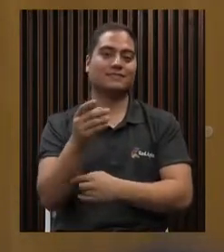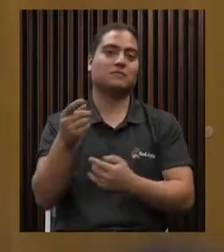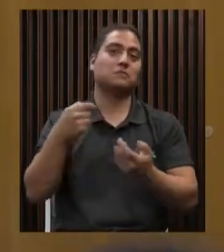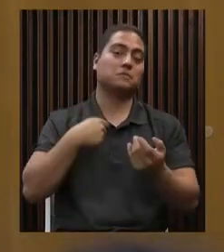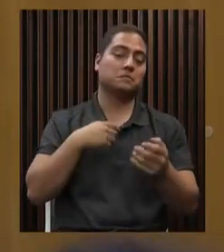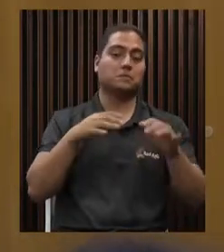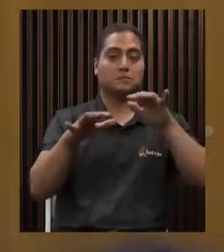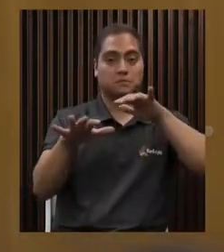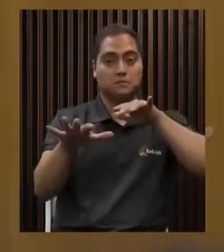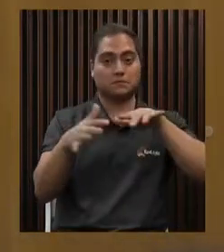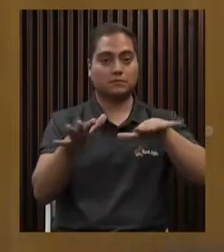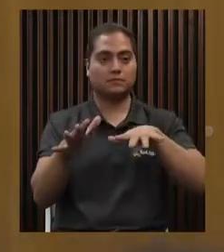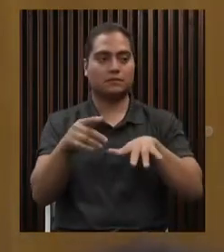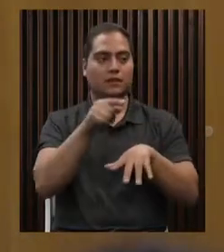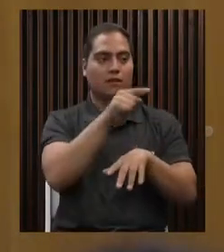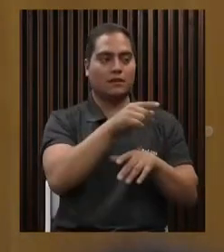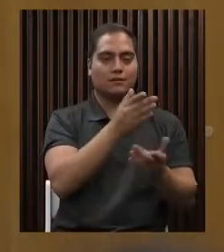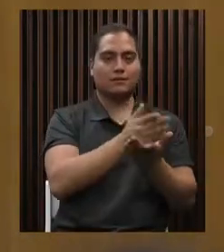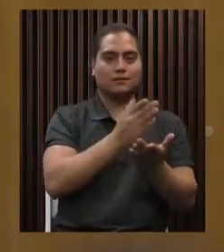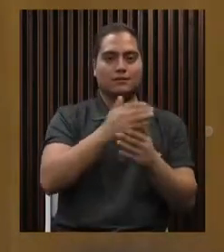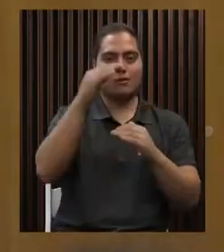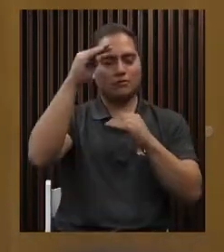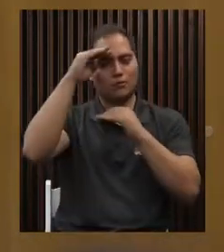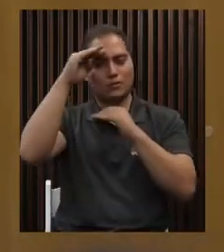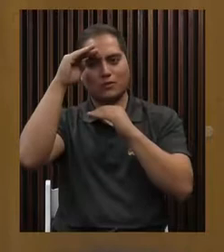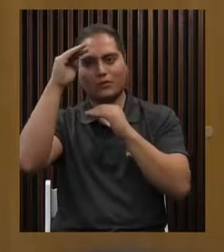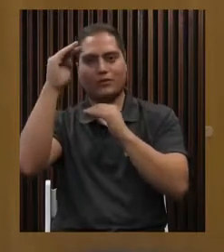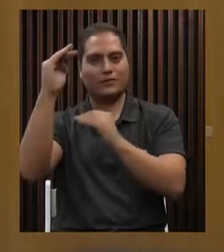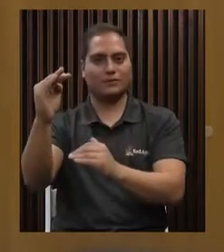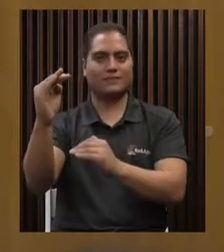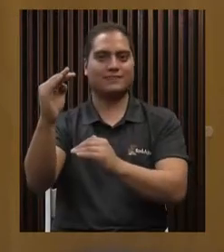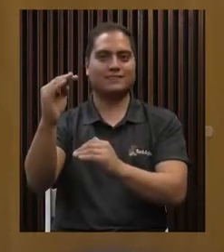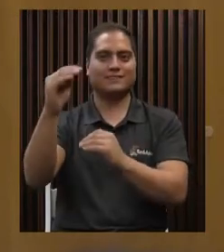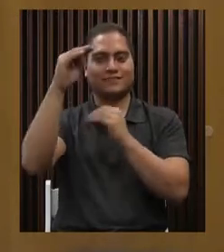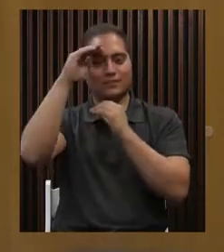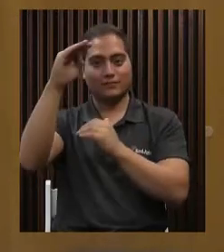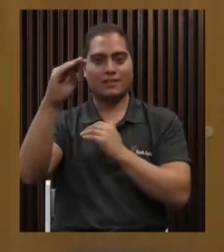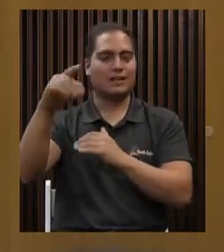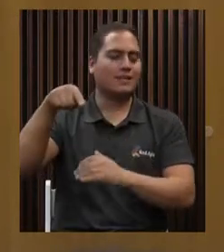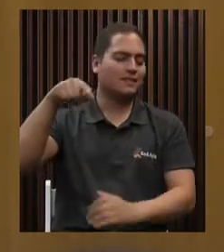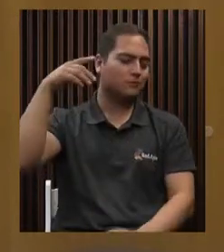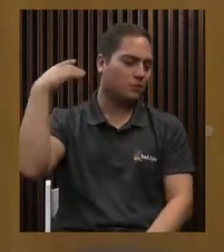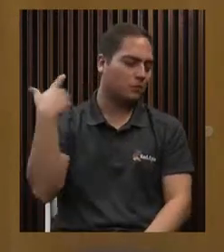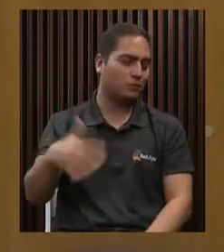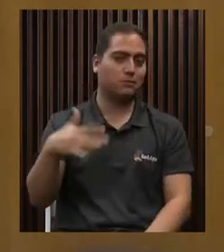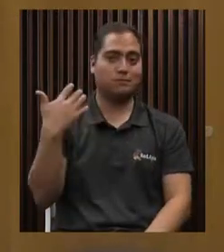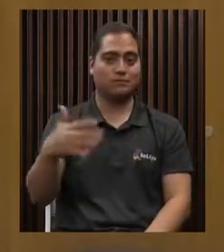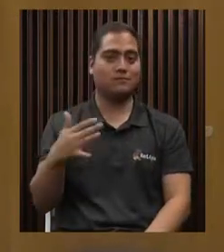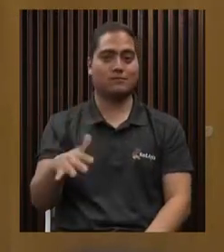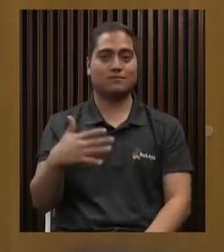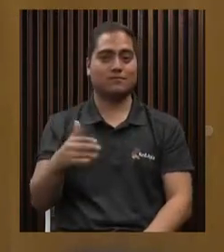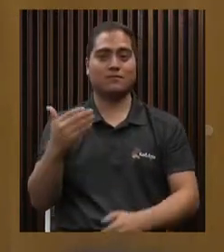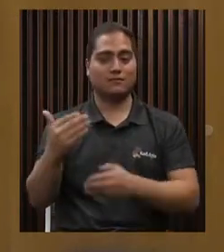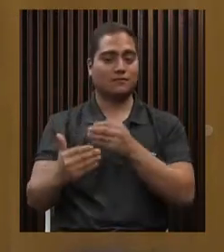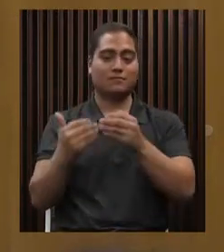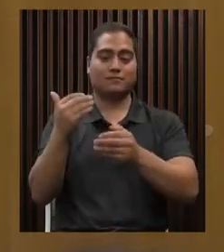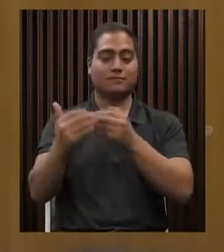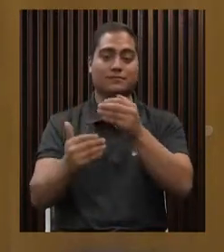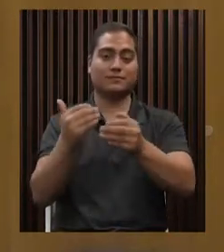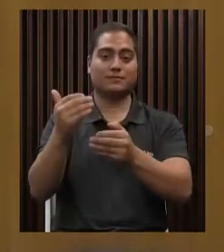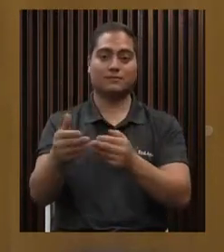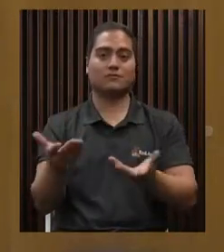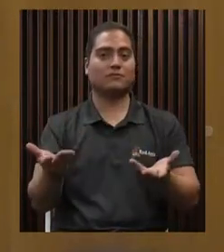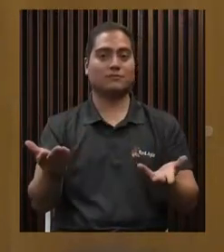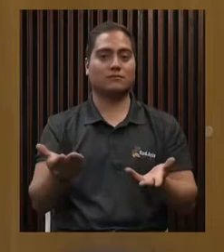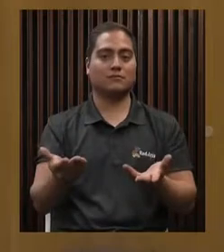mejor confían, o la confianza es algo muy crucial en el proceso de